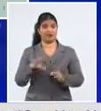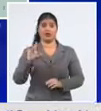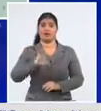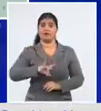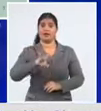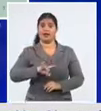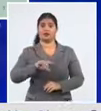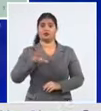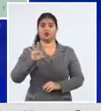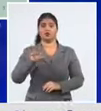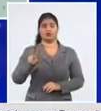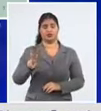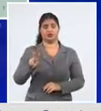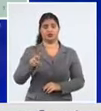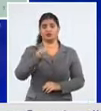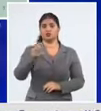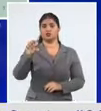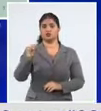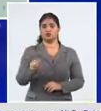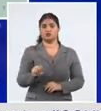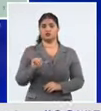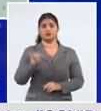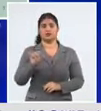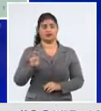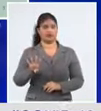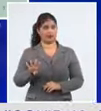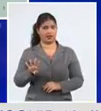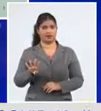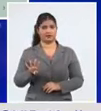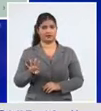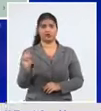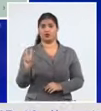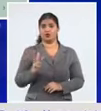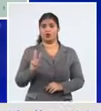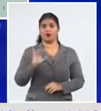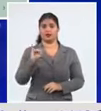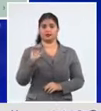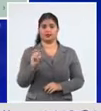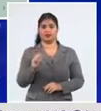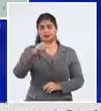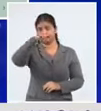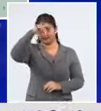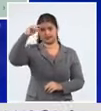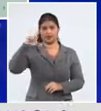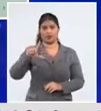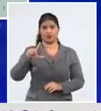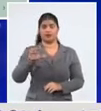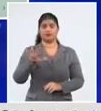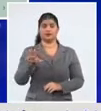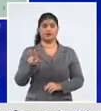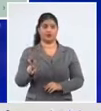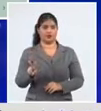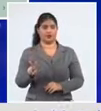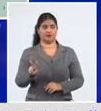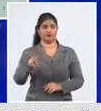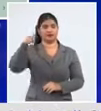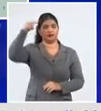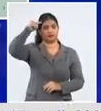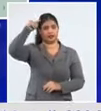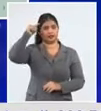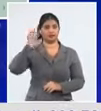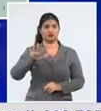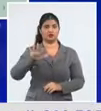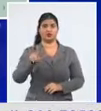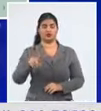82, Consolación del Sur, 64, Guane, 60, San Luis, 52, Sandino, 51,